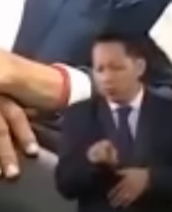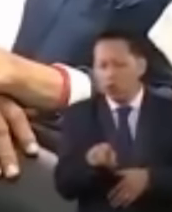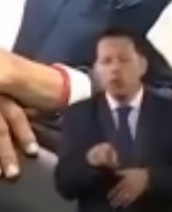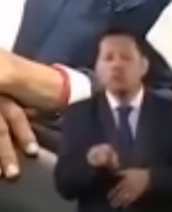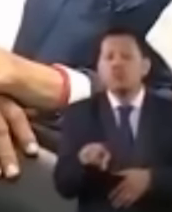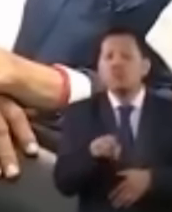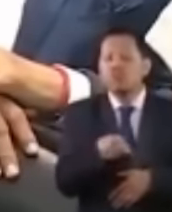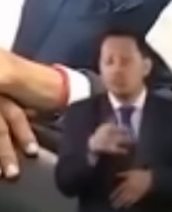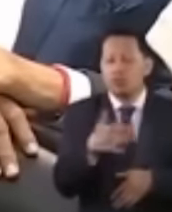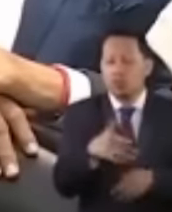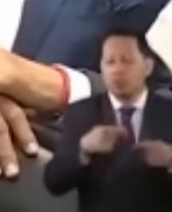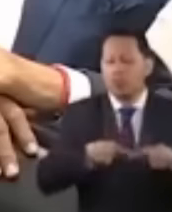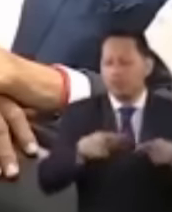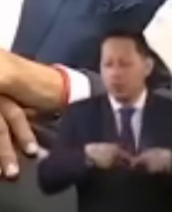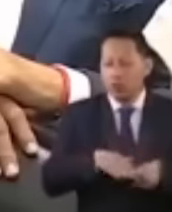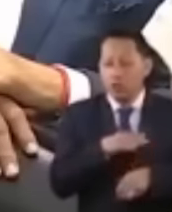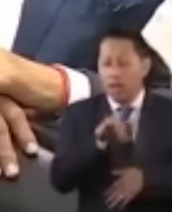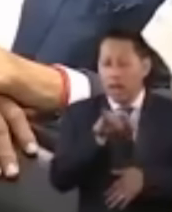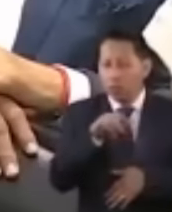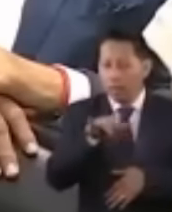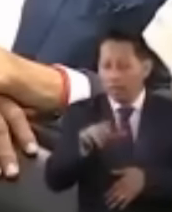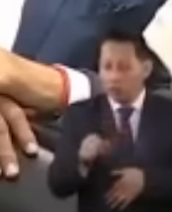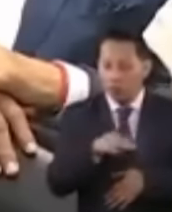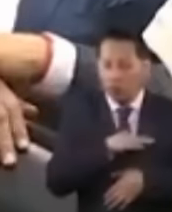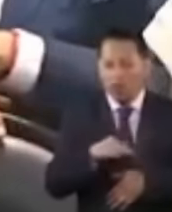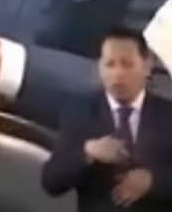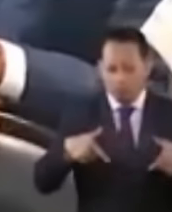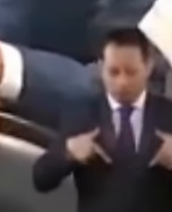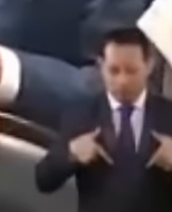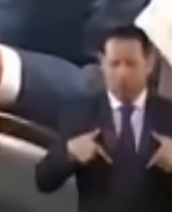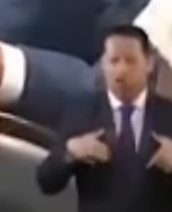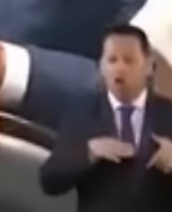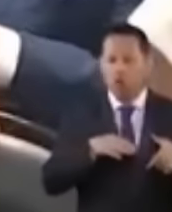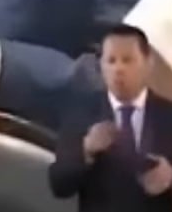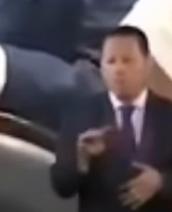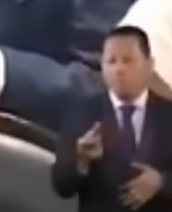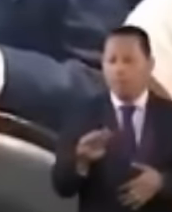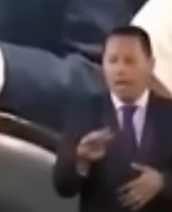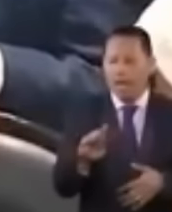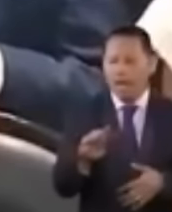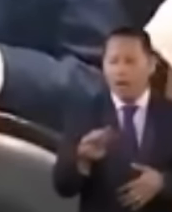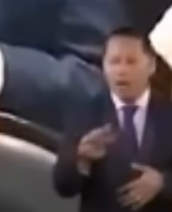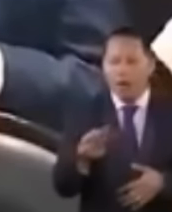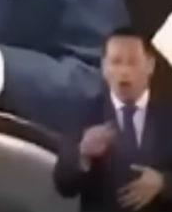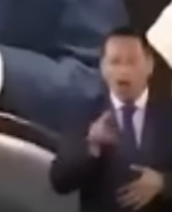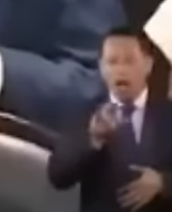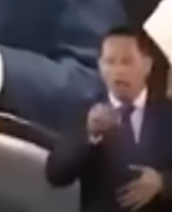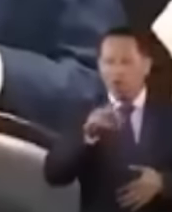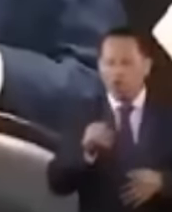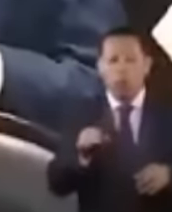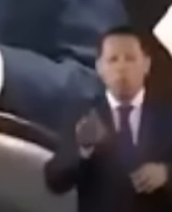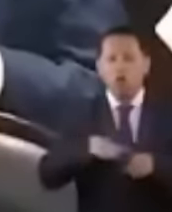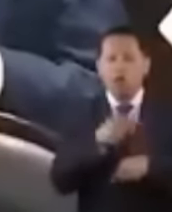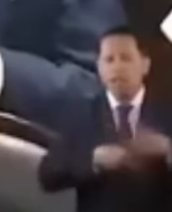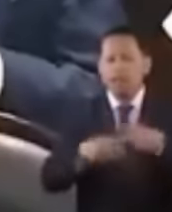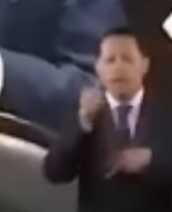diría Carlos Manso ver su rostro en el pecho de un perro rabioso que viene a mentarle la madre a la dignidad de